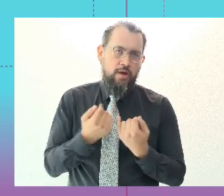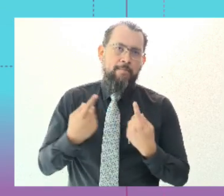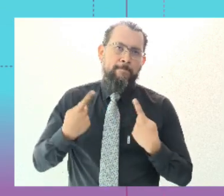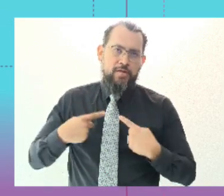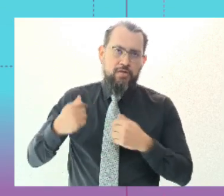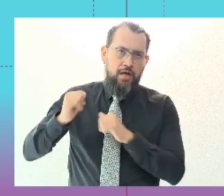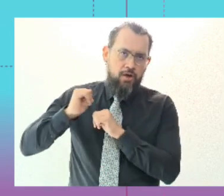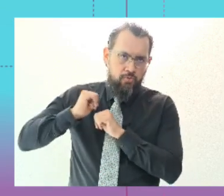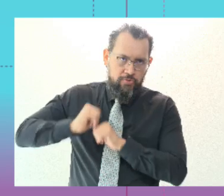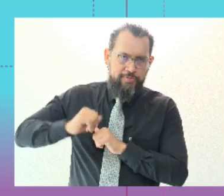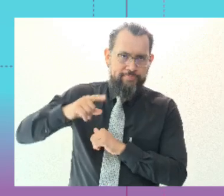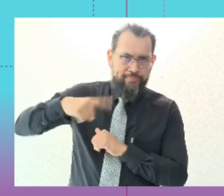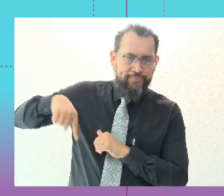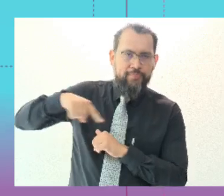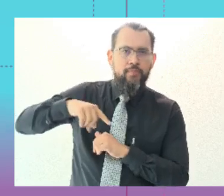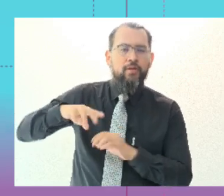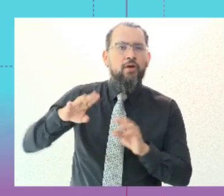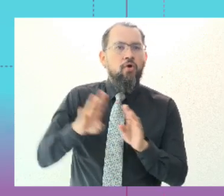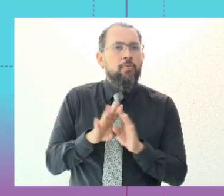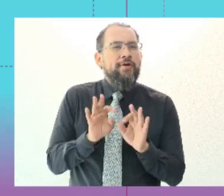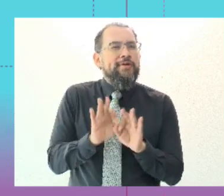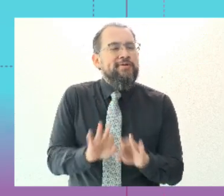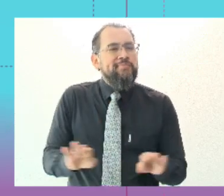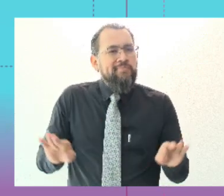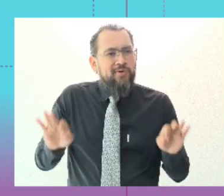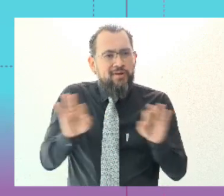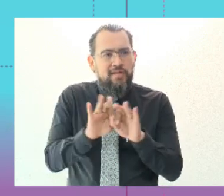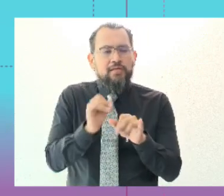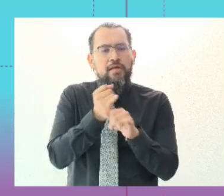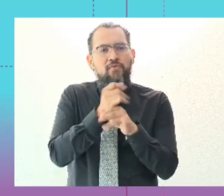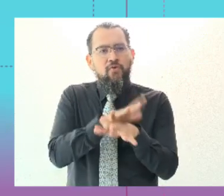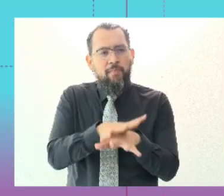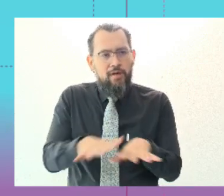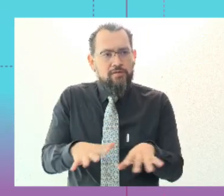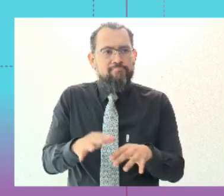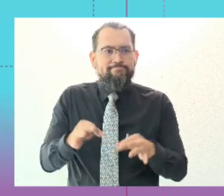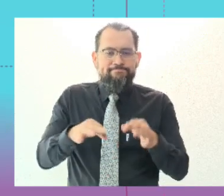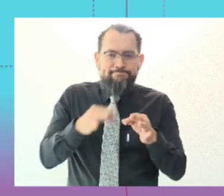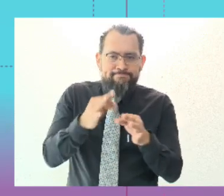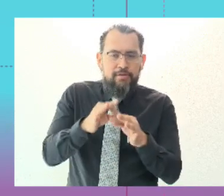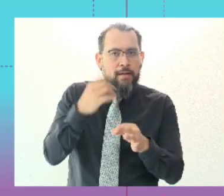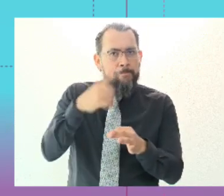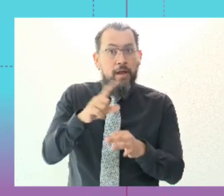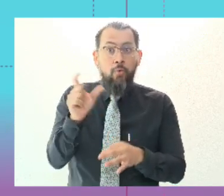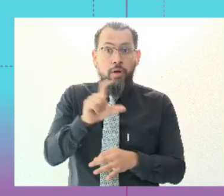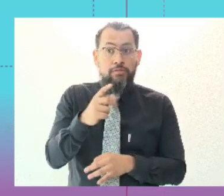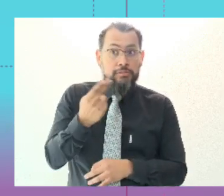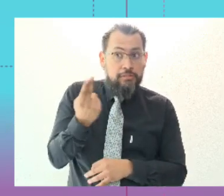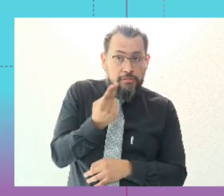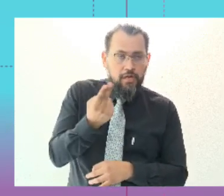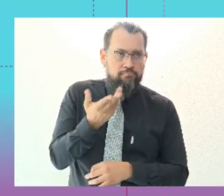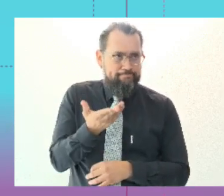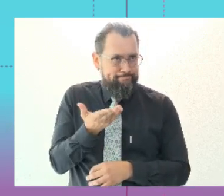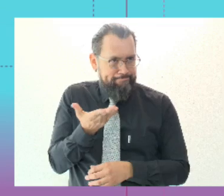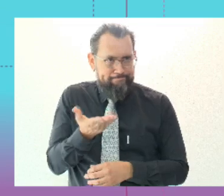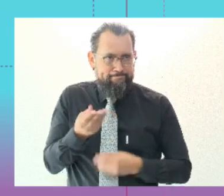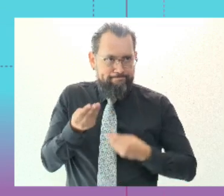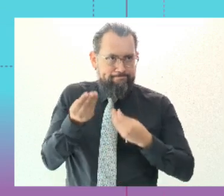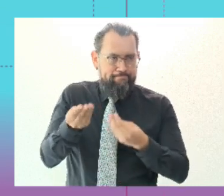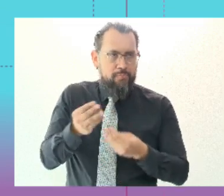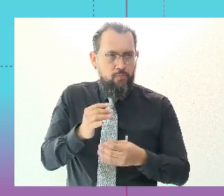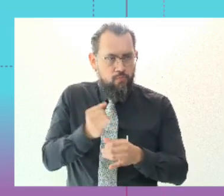La importancia de que la información sea oportuna para tenerla al momento en que se necesita, y cómo es